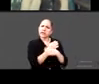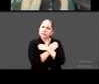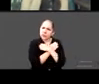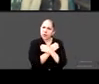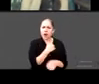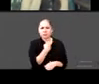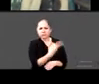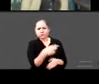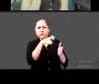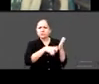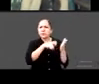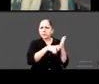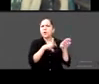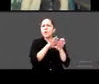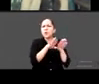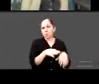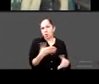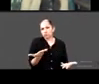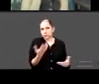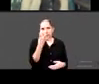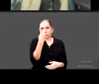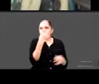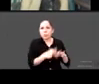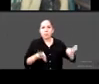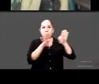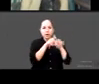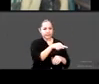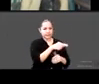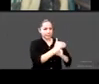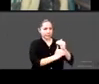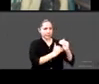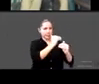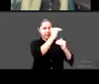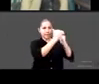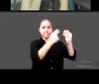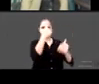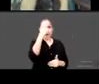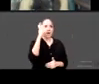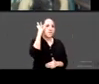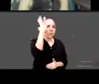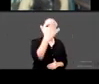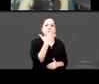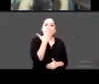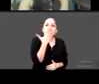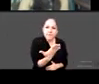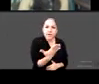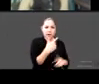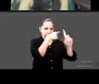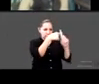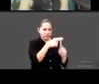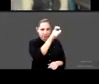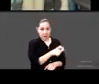mejor versión de un niño o de una niña, pues el castigo corporal hace todo lo contrario. La siguiente.